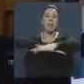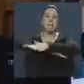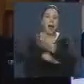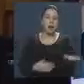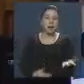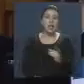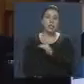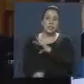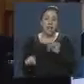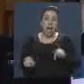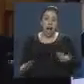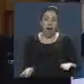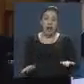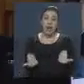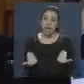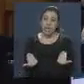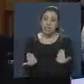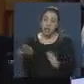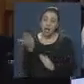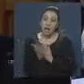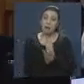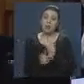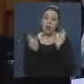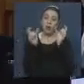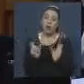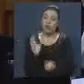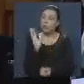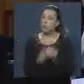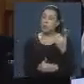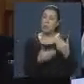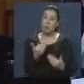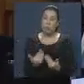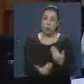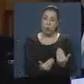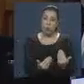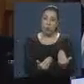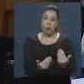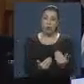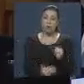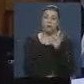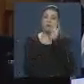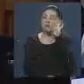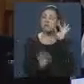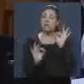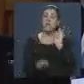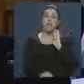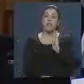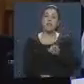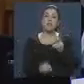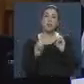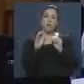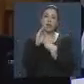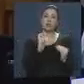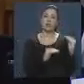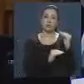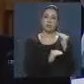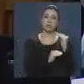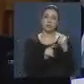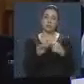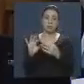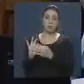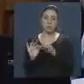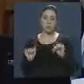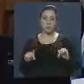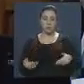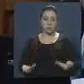día necesita entrar a una regulación moderna y actualizada de lo que debe ser su educación superior. Por eso hoy